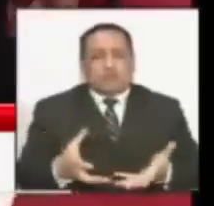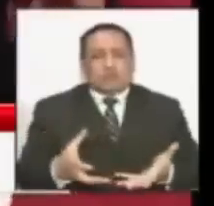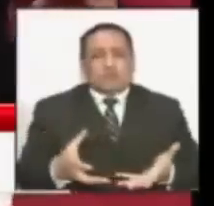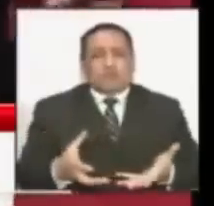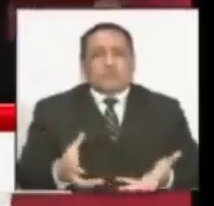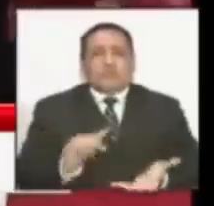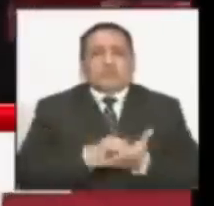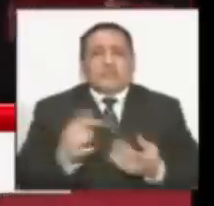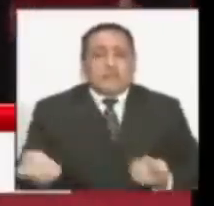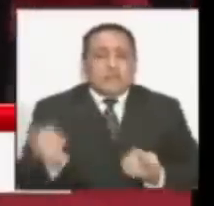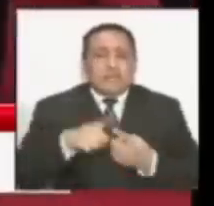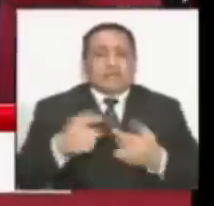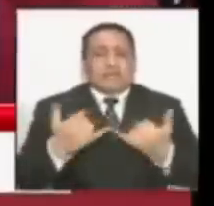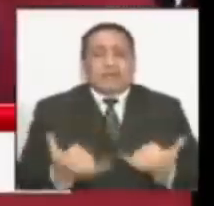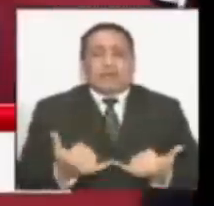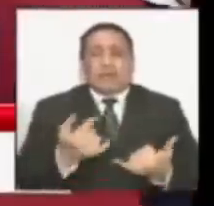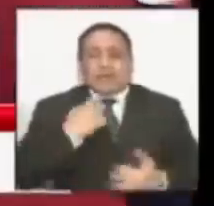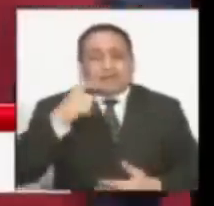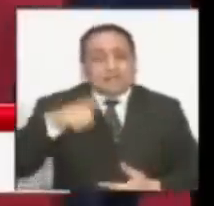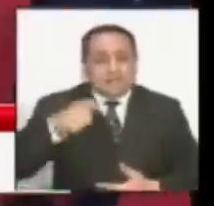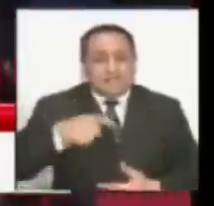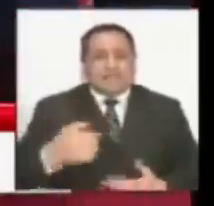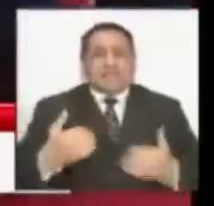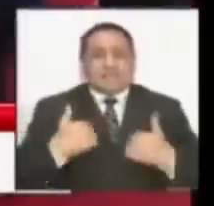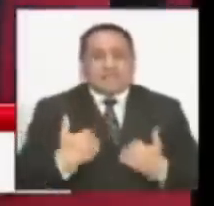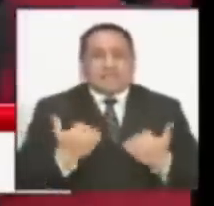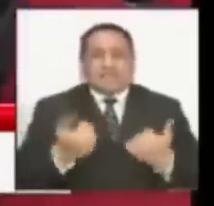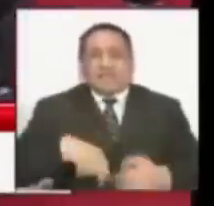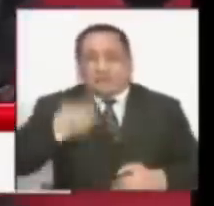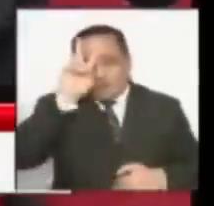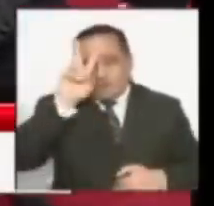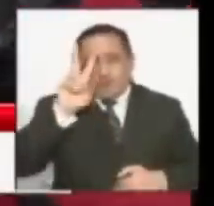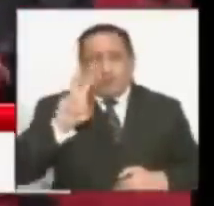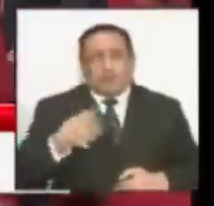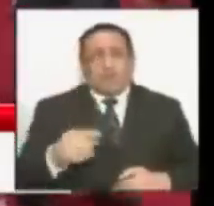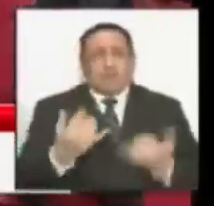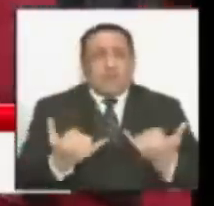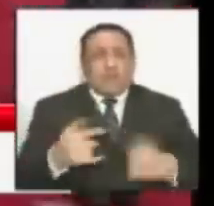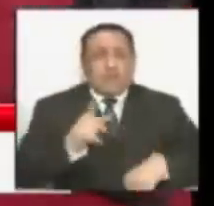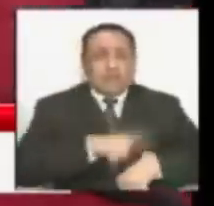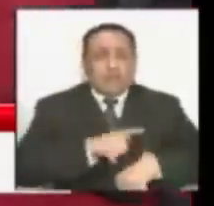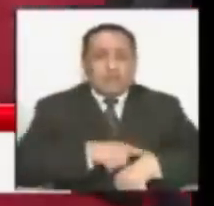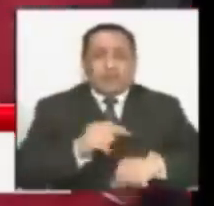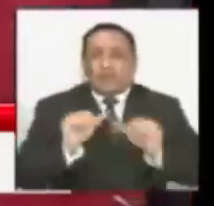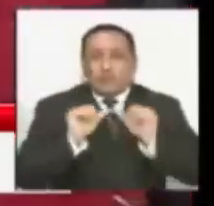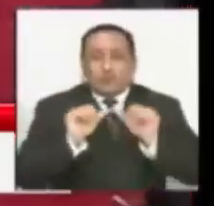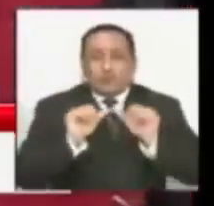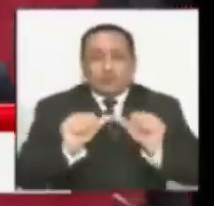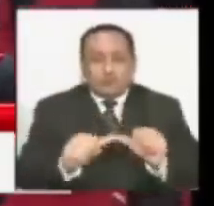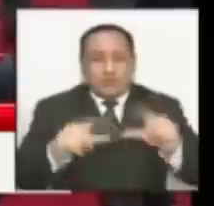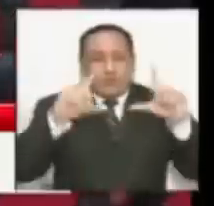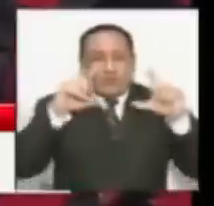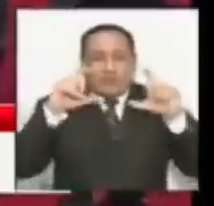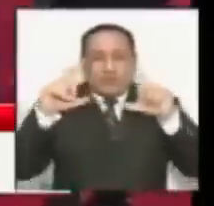imagen junto con señor Francisco Sagasti.